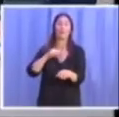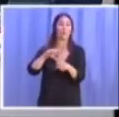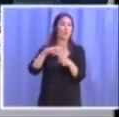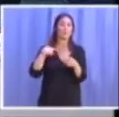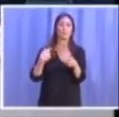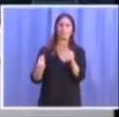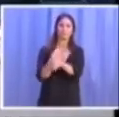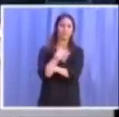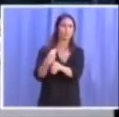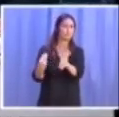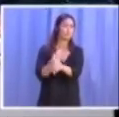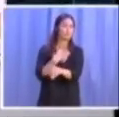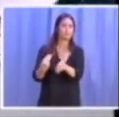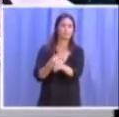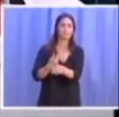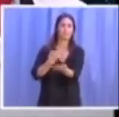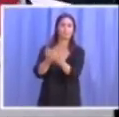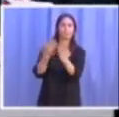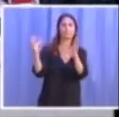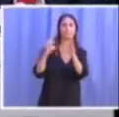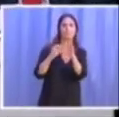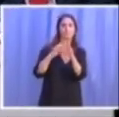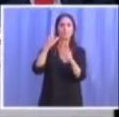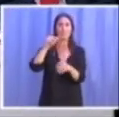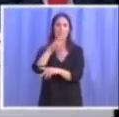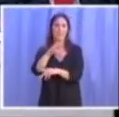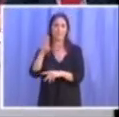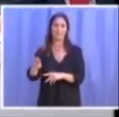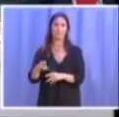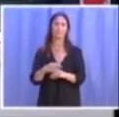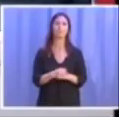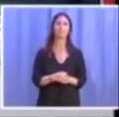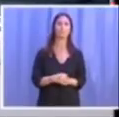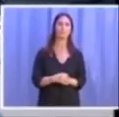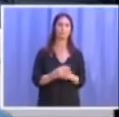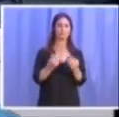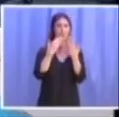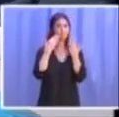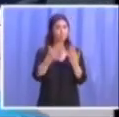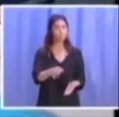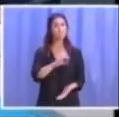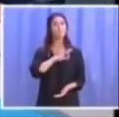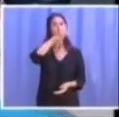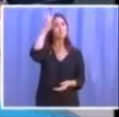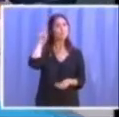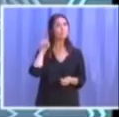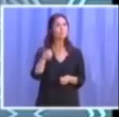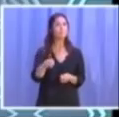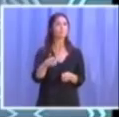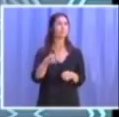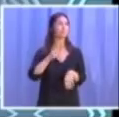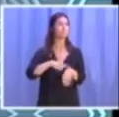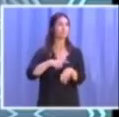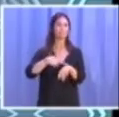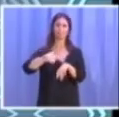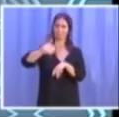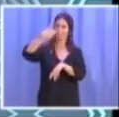lo contrario de lo que proponen Ciudadanos y el PP. Muchas gracias, señor Cambril. Esta vez el tiempo lo ha